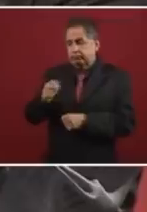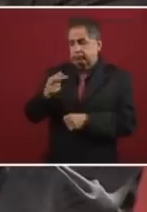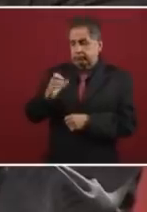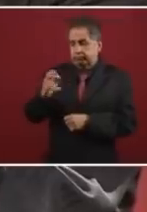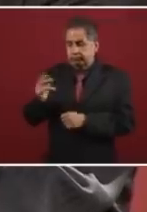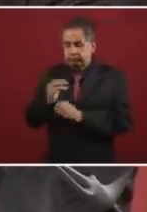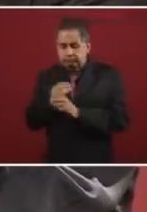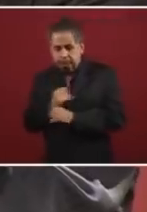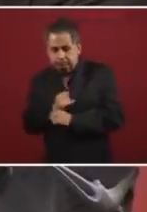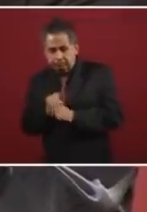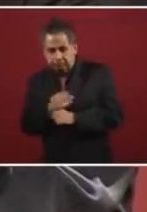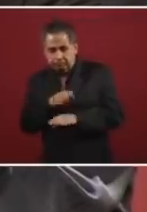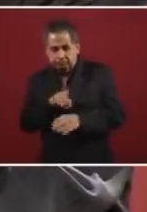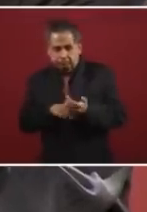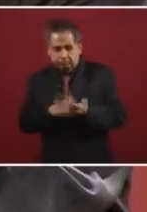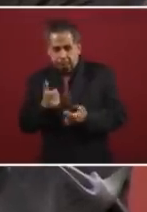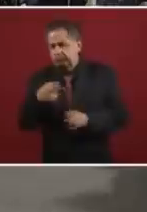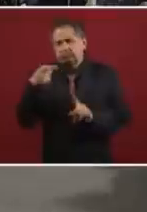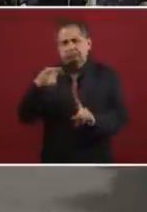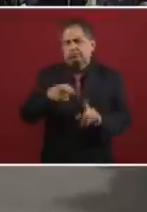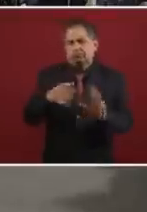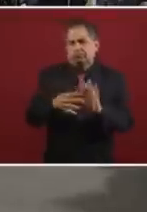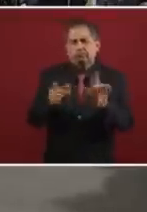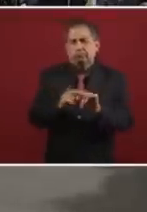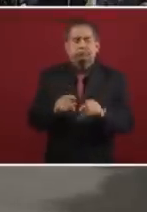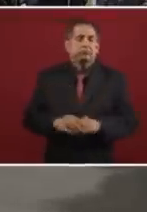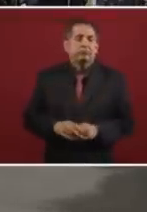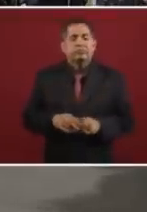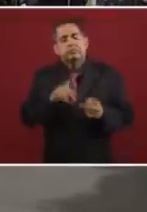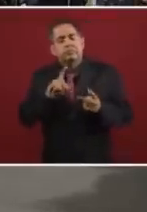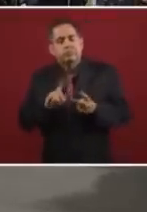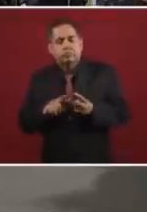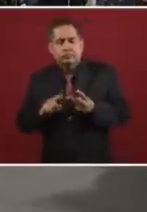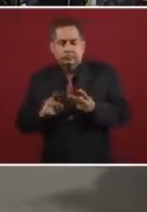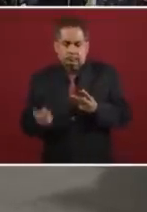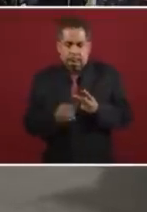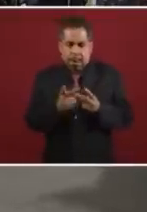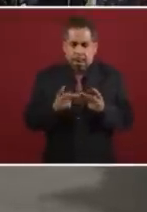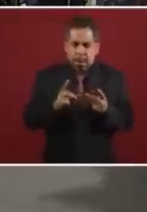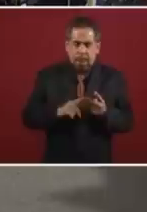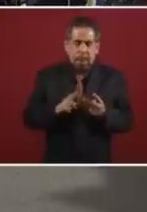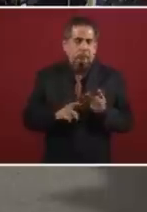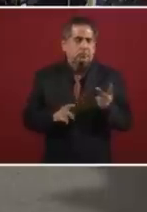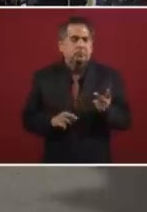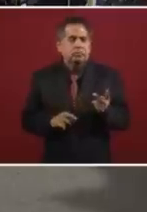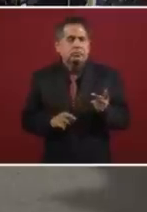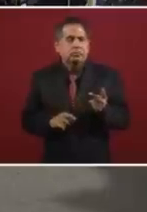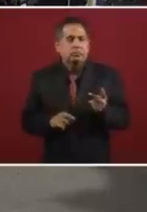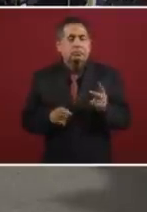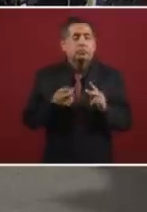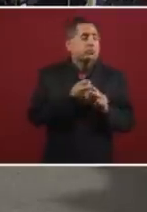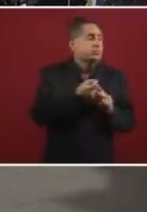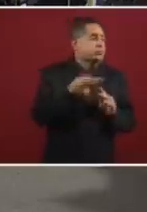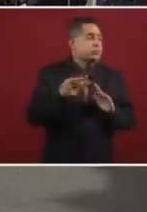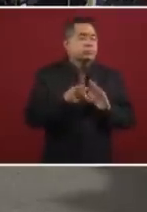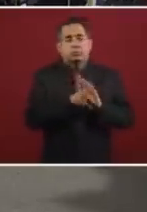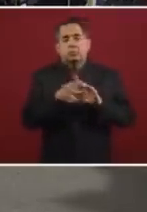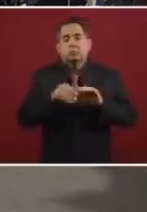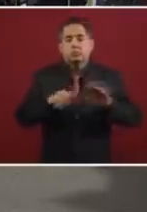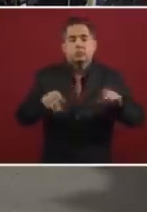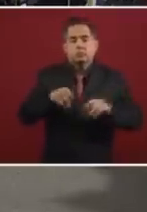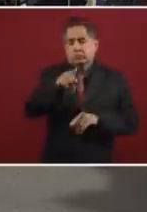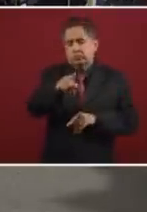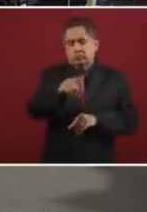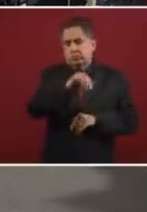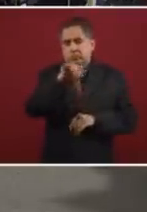eso es básicamente sobre la otra pregunta precedente de que algunos medios estaban publicando lo que nunca